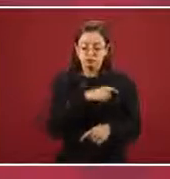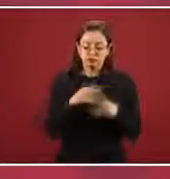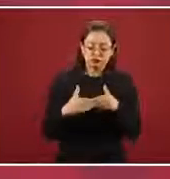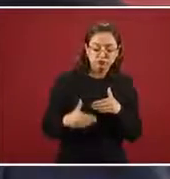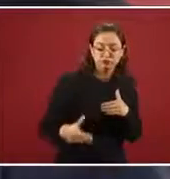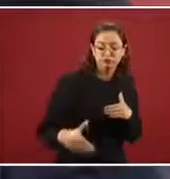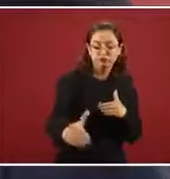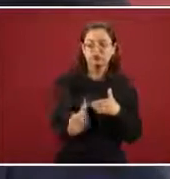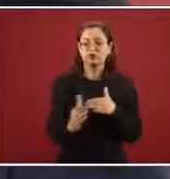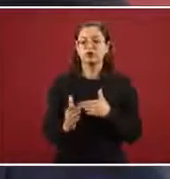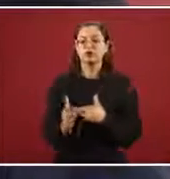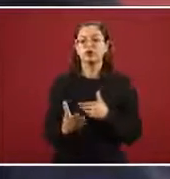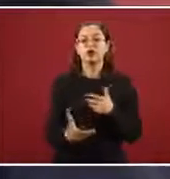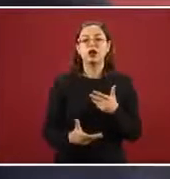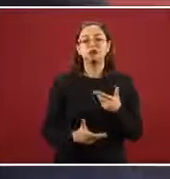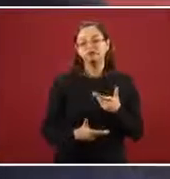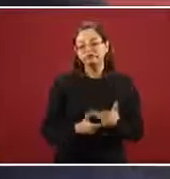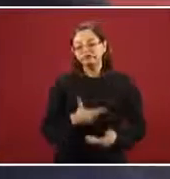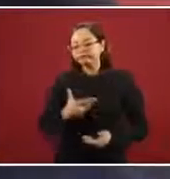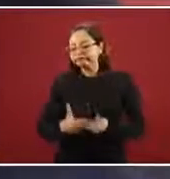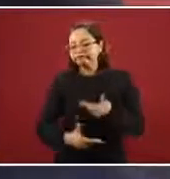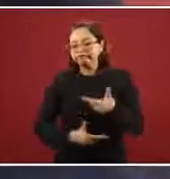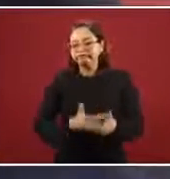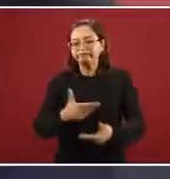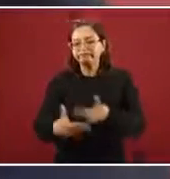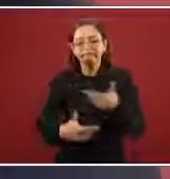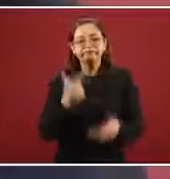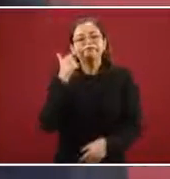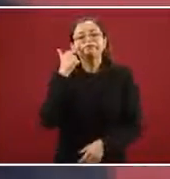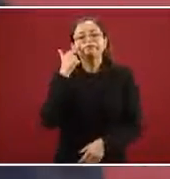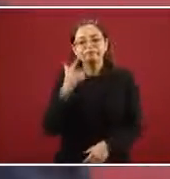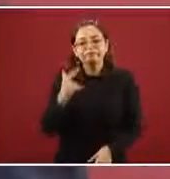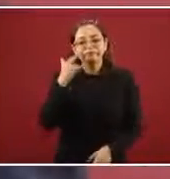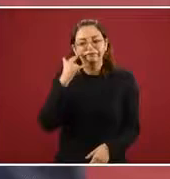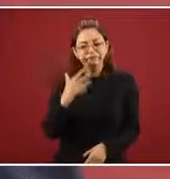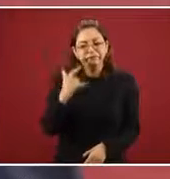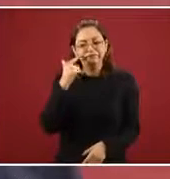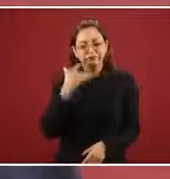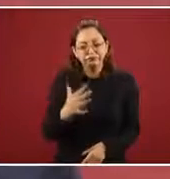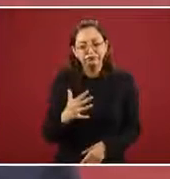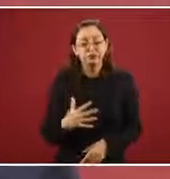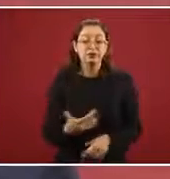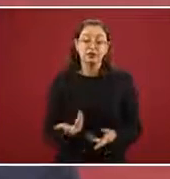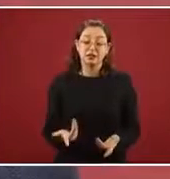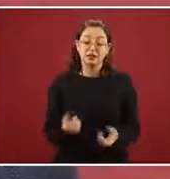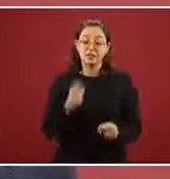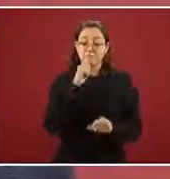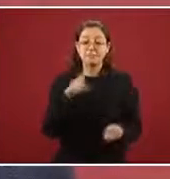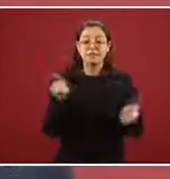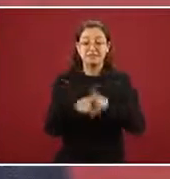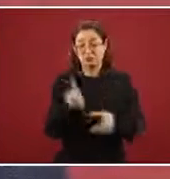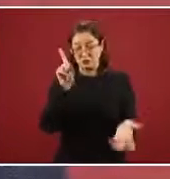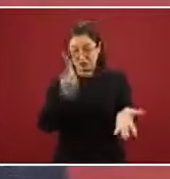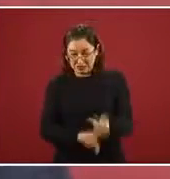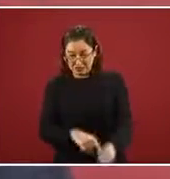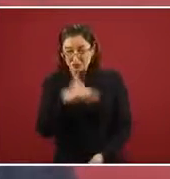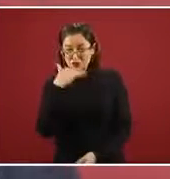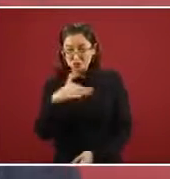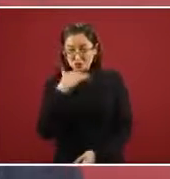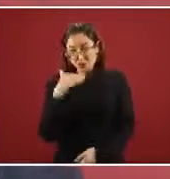cómo se va avanzando. Nos tienen que ayudar a denunciar actos de